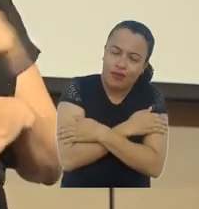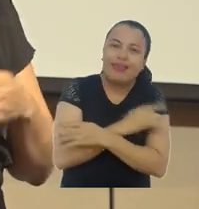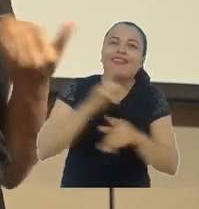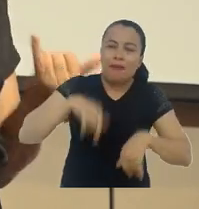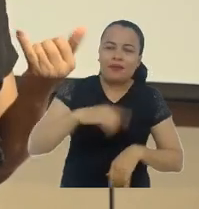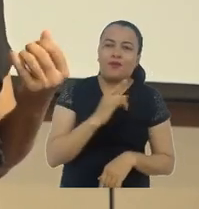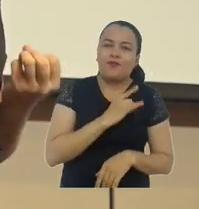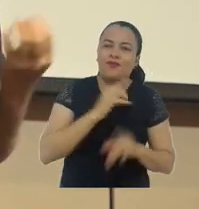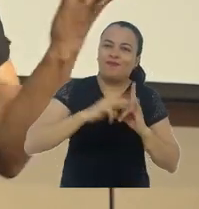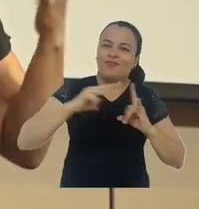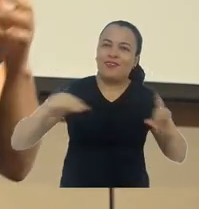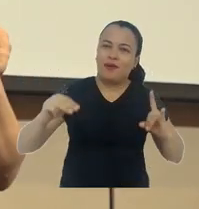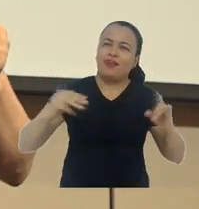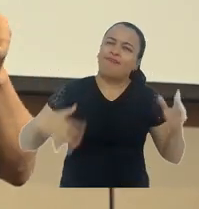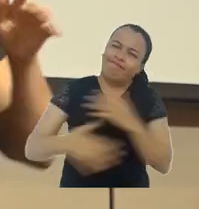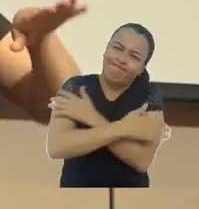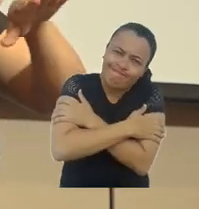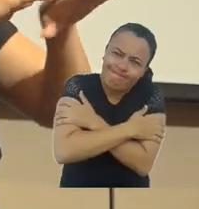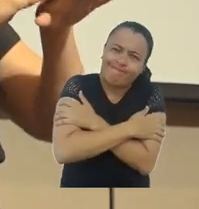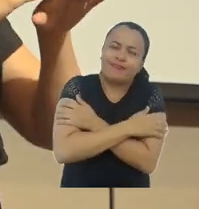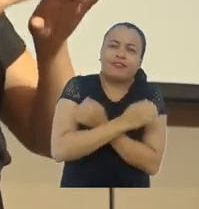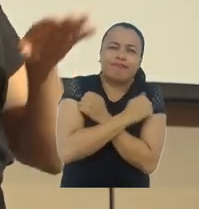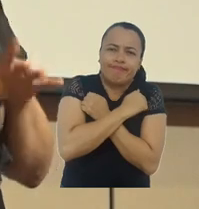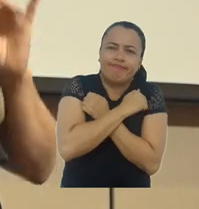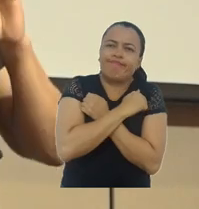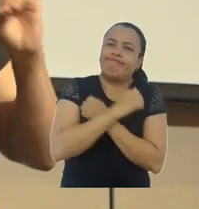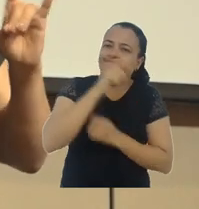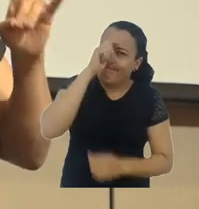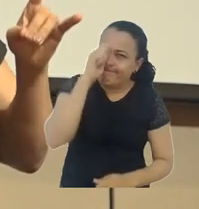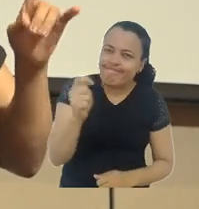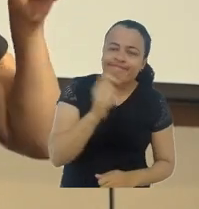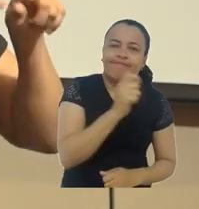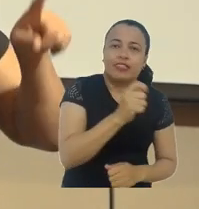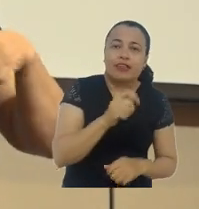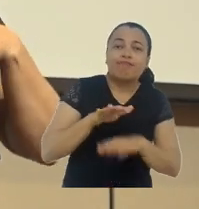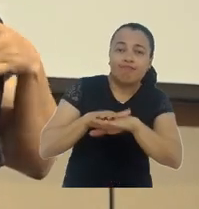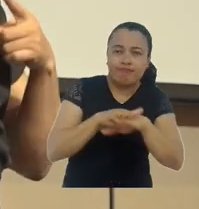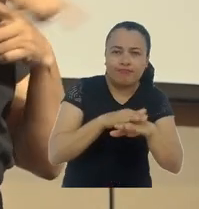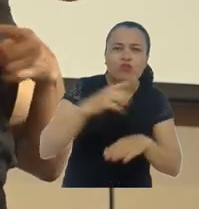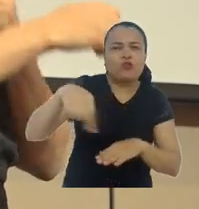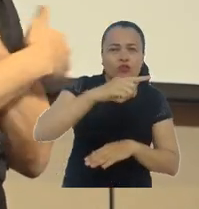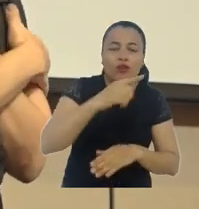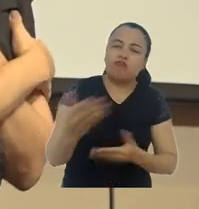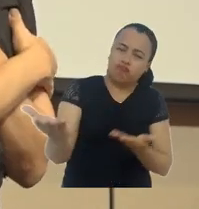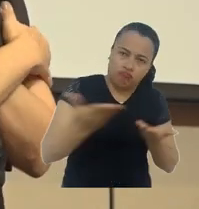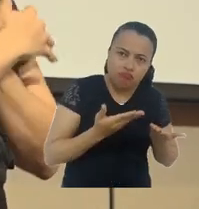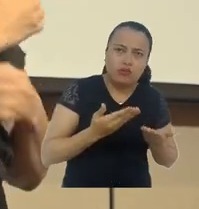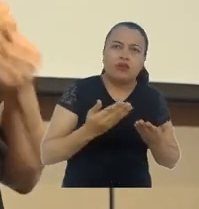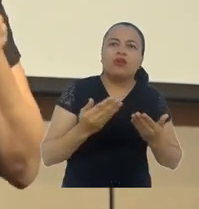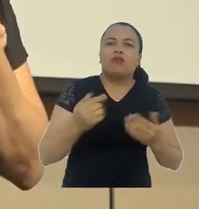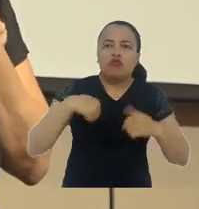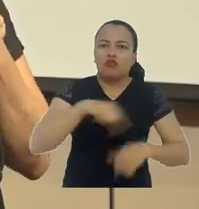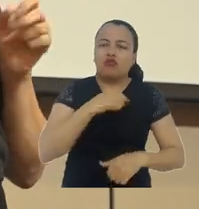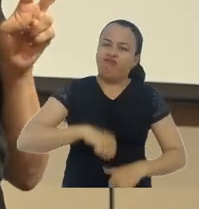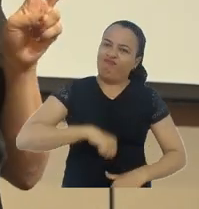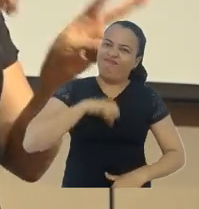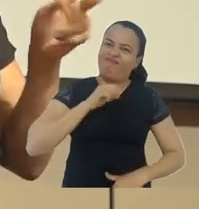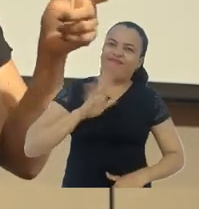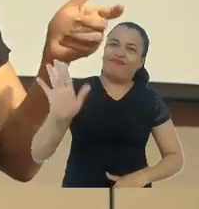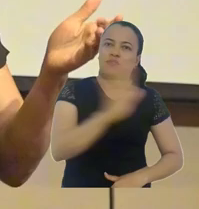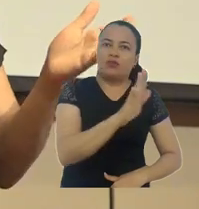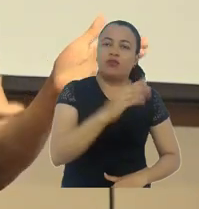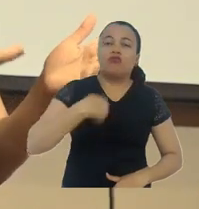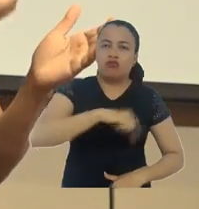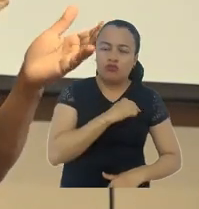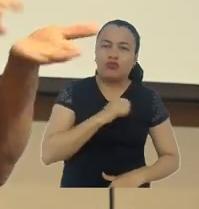abrazo, Unimagdalena como su alma mater también los abraza con cariño y con admiración y les pide que siempre vuelvan porque está orgullosa